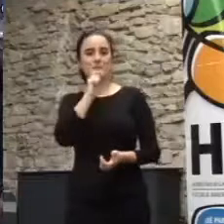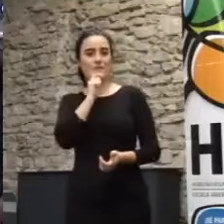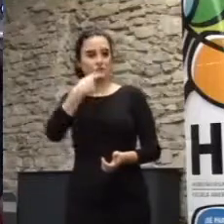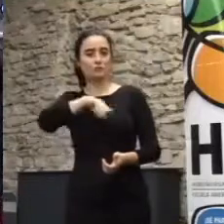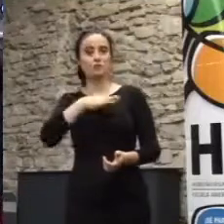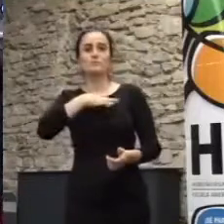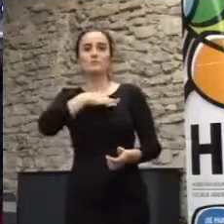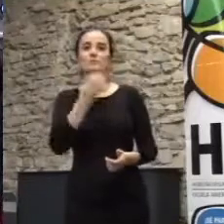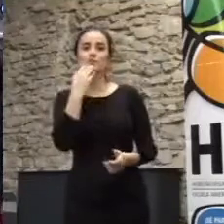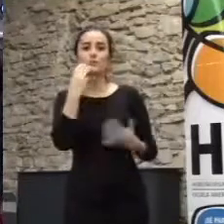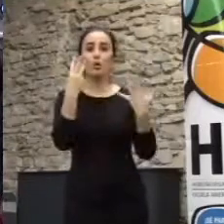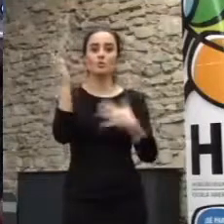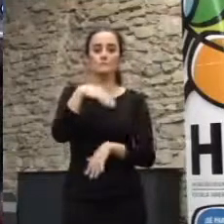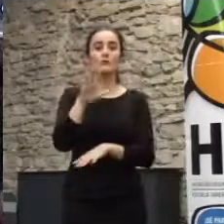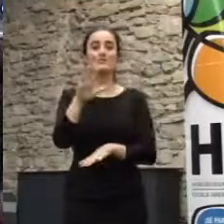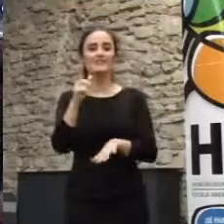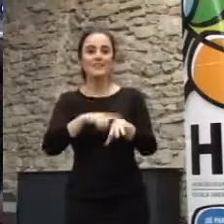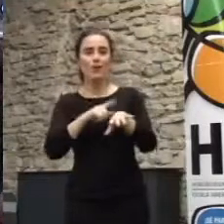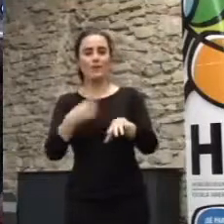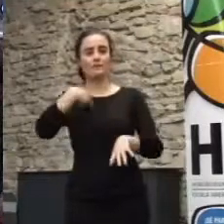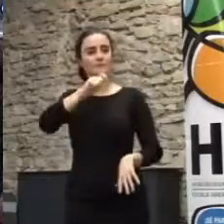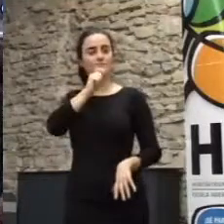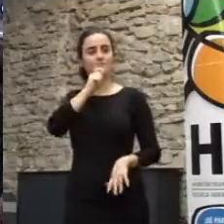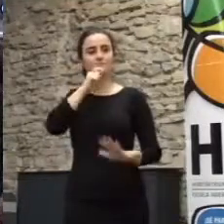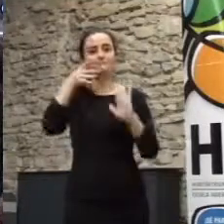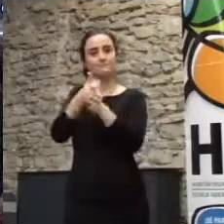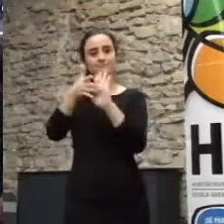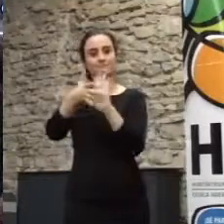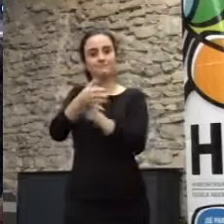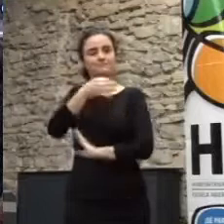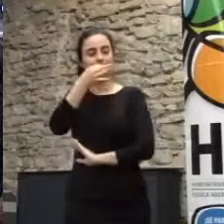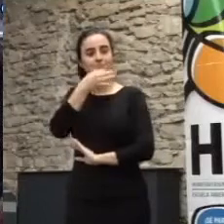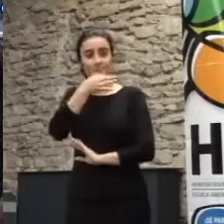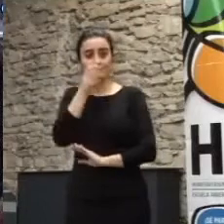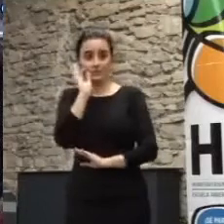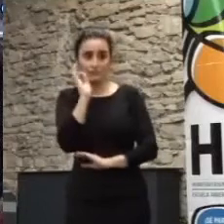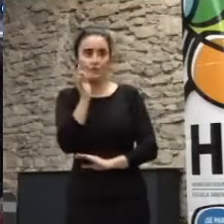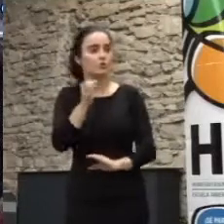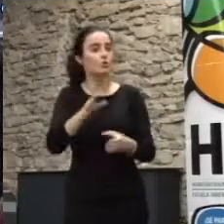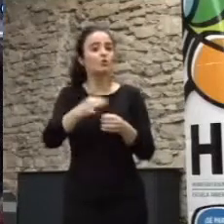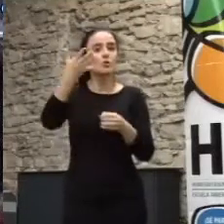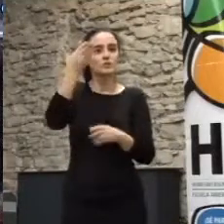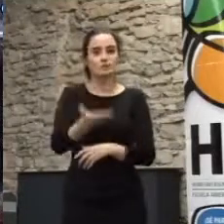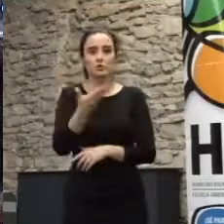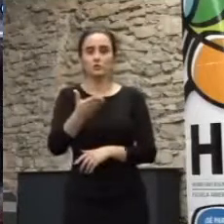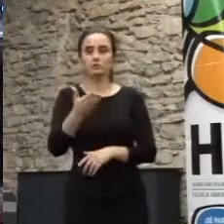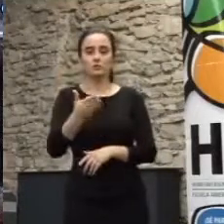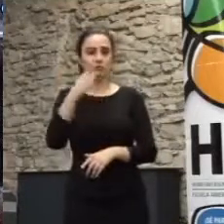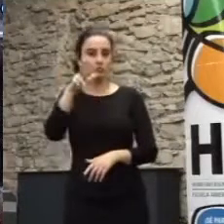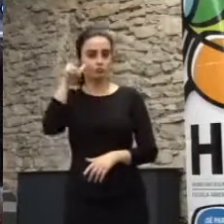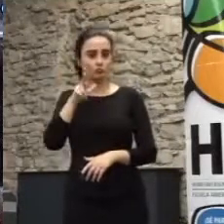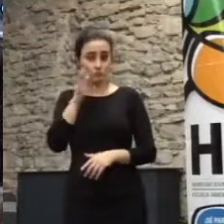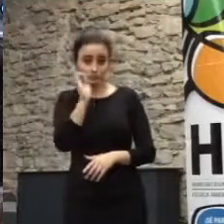en ese arranque de las 8:05 que son de la mañana. La importancia y la suerte y privilegio y la obligación que tenemos ante nuestra